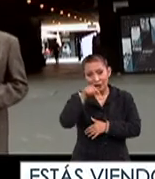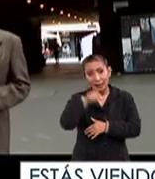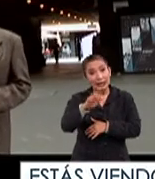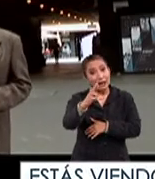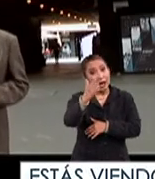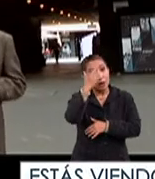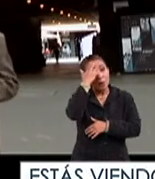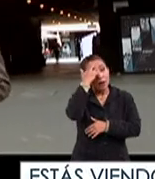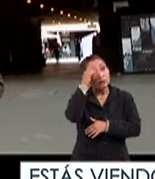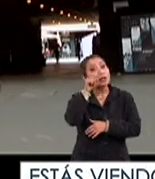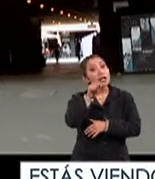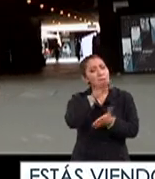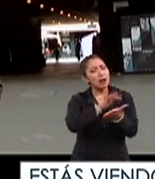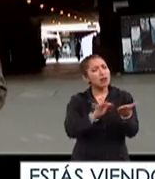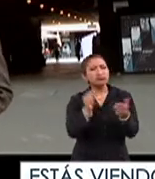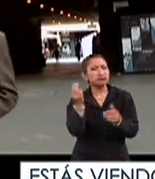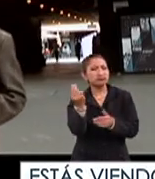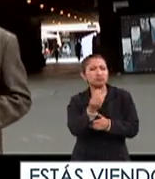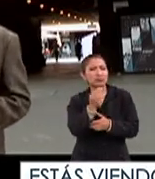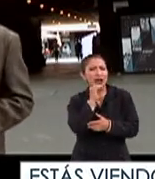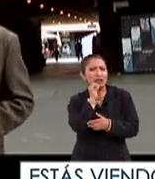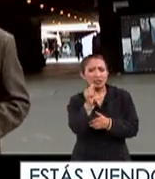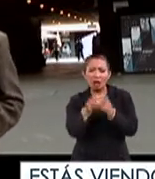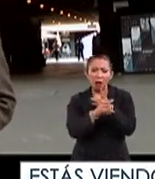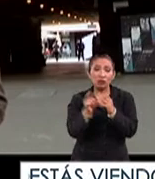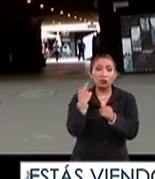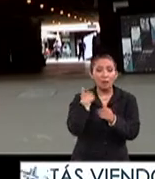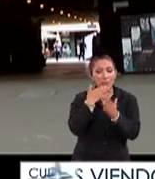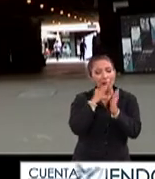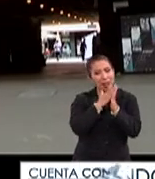y recuerde que para leer no se necesitan